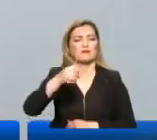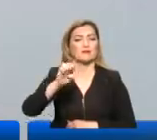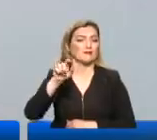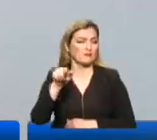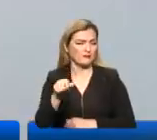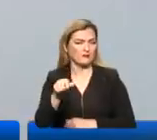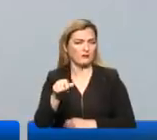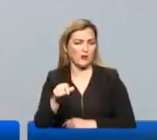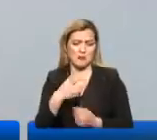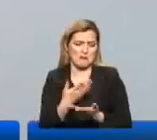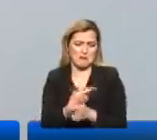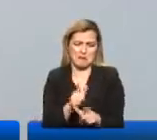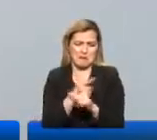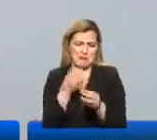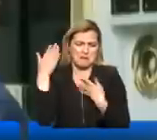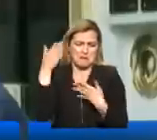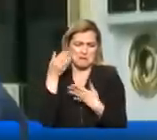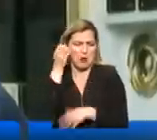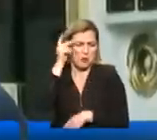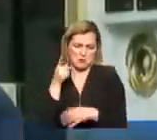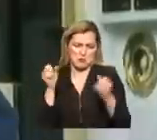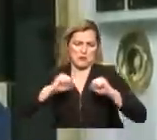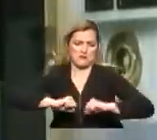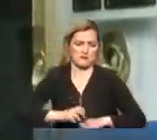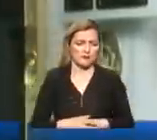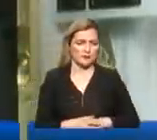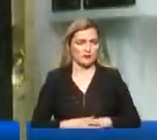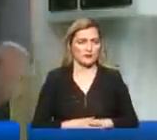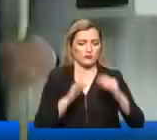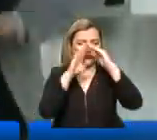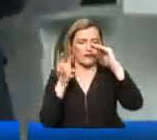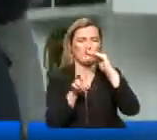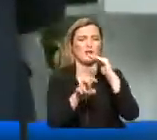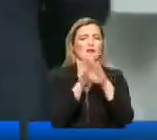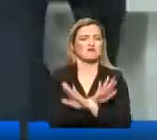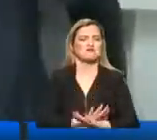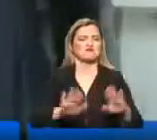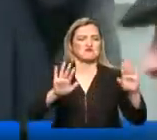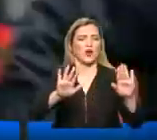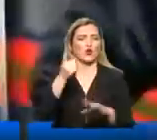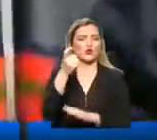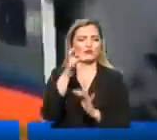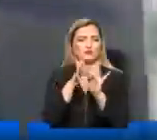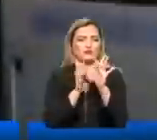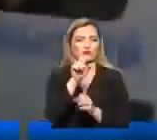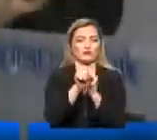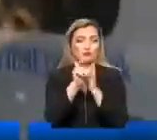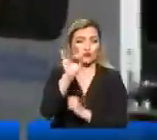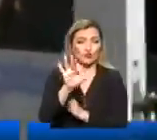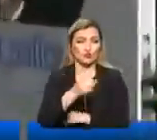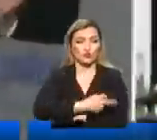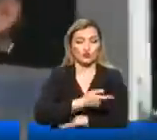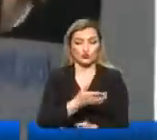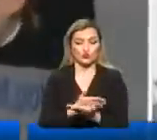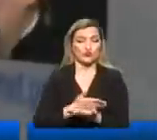todo tipo de pronunciamientos políticos. El asilo de Assange terminó el 11 de abril del año pasado y desde el día de su